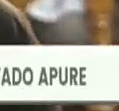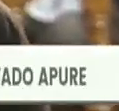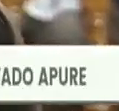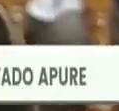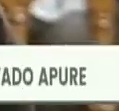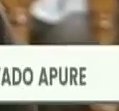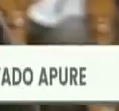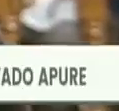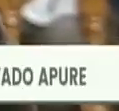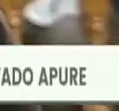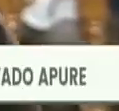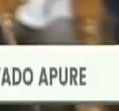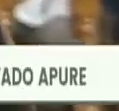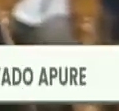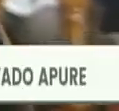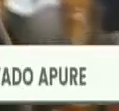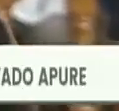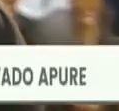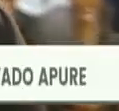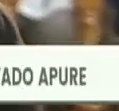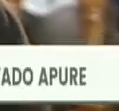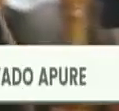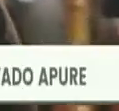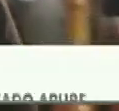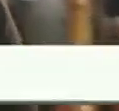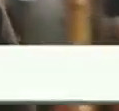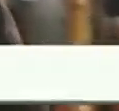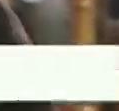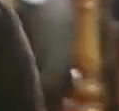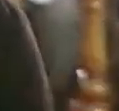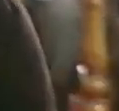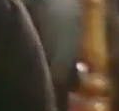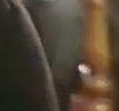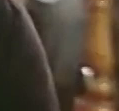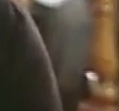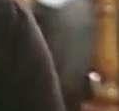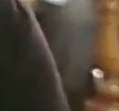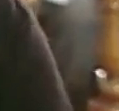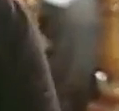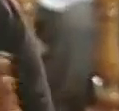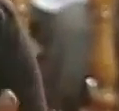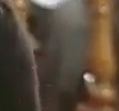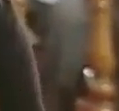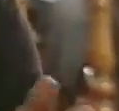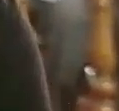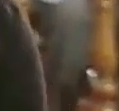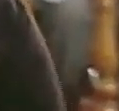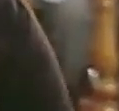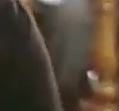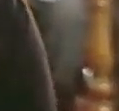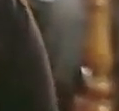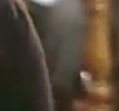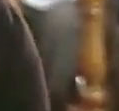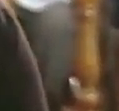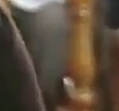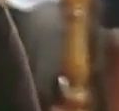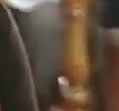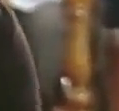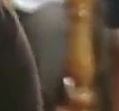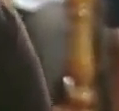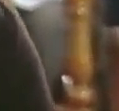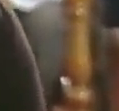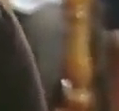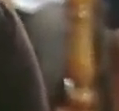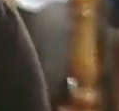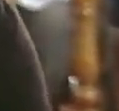también hizo mención acerca del impulso del turismo, ya que el estado Apure cuenta con lugares sumamente turísticos